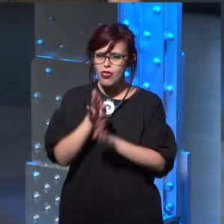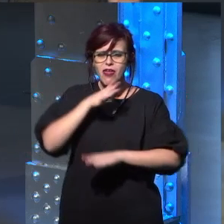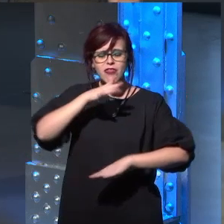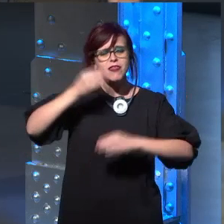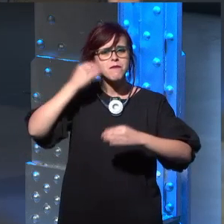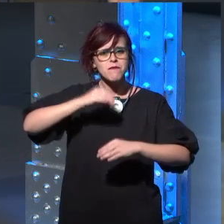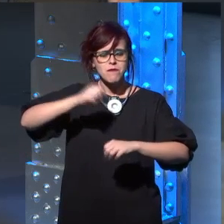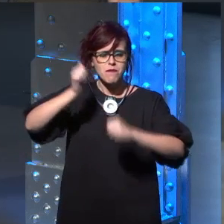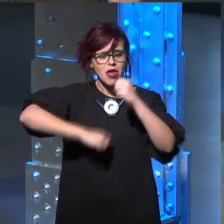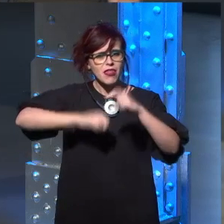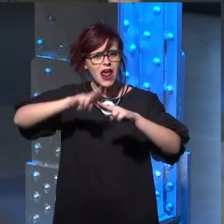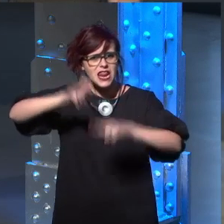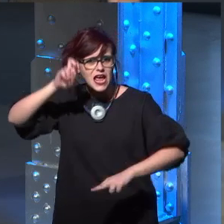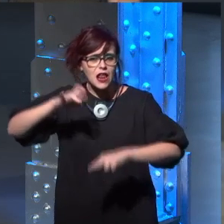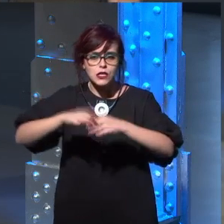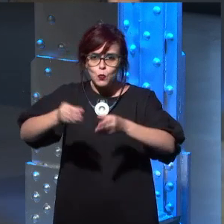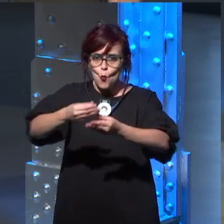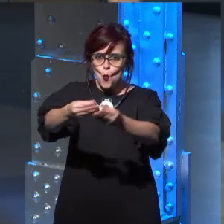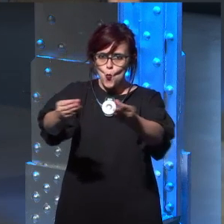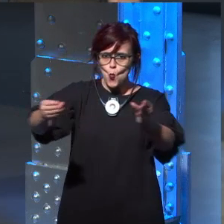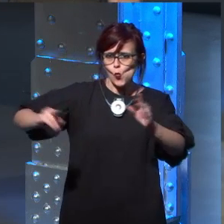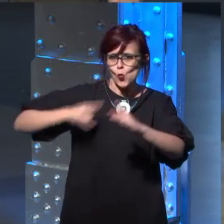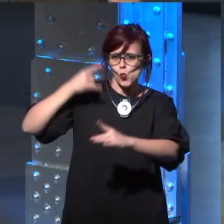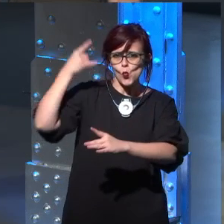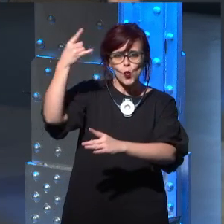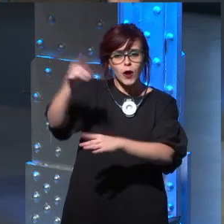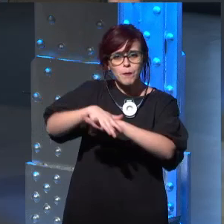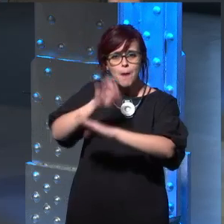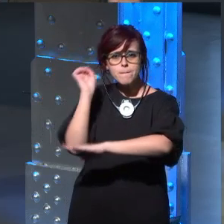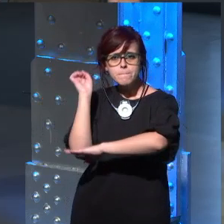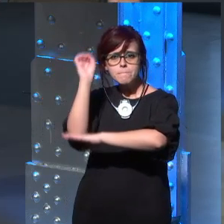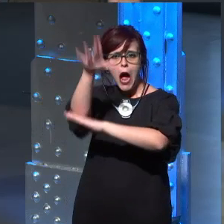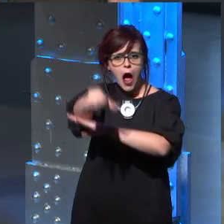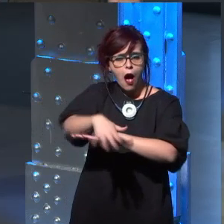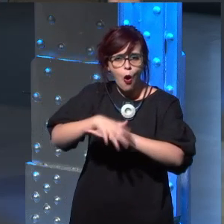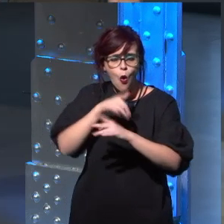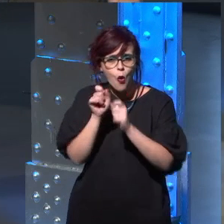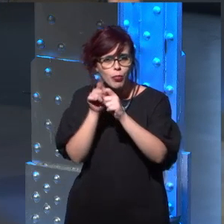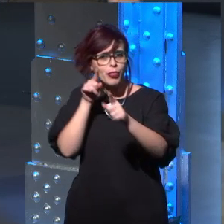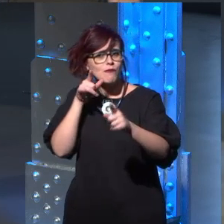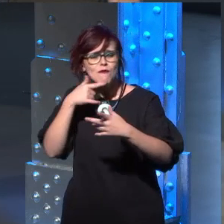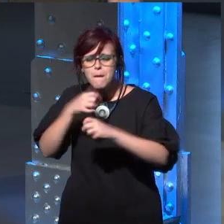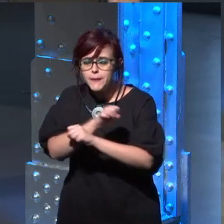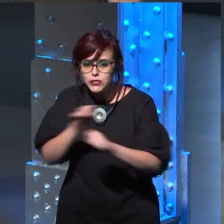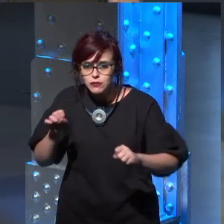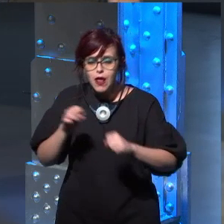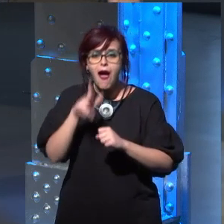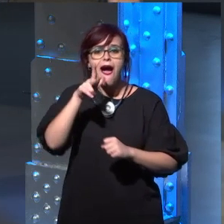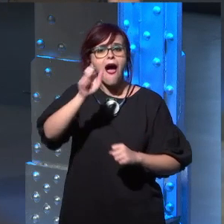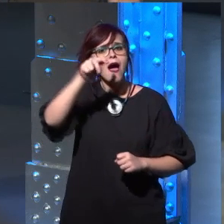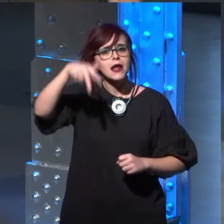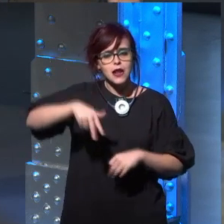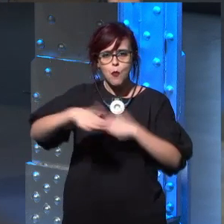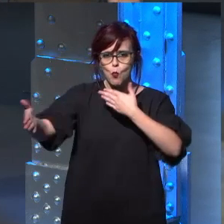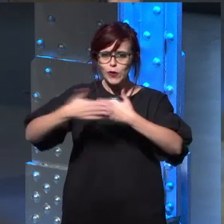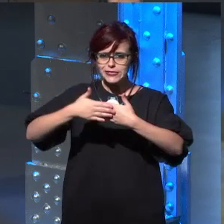alta que cualquier escala, y tan gruesa que ni un ariete ni una catapulta podían destrozarla. Harren atrancó las puertas y